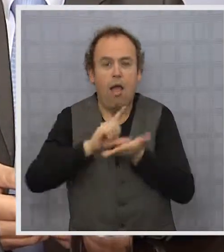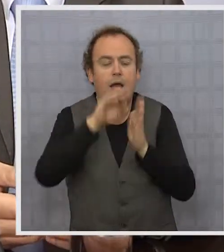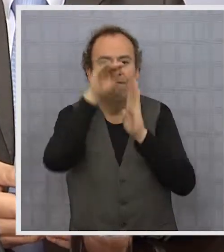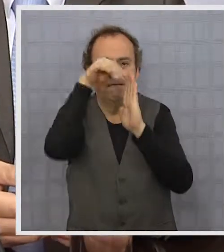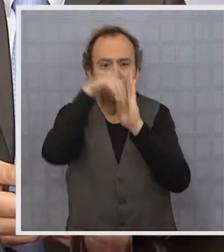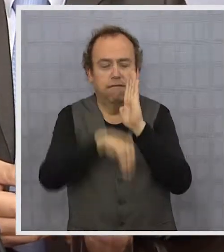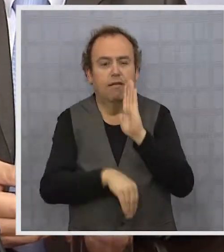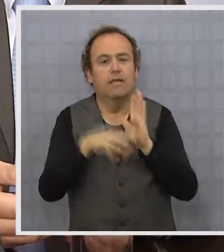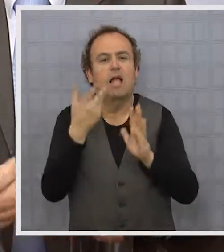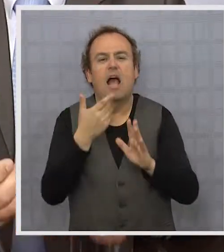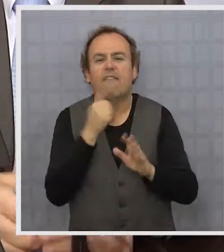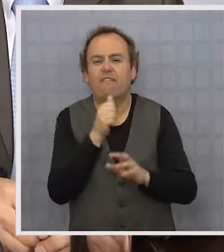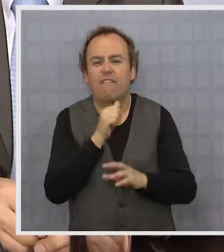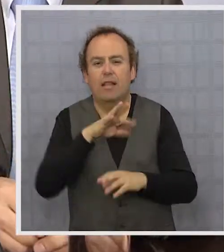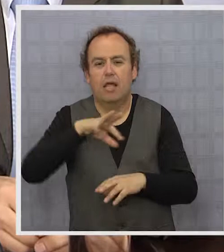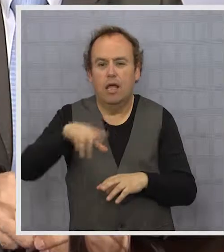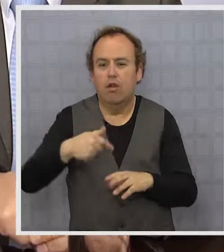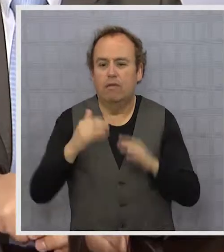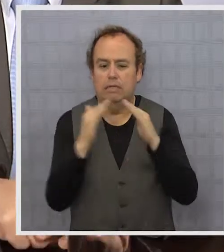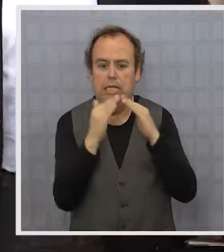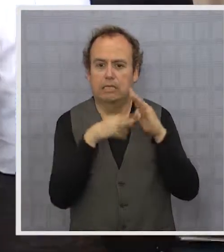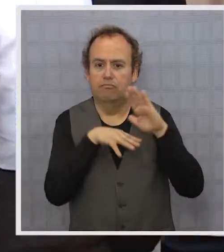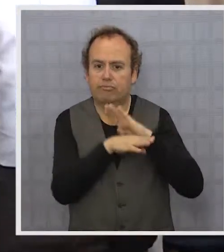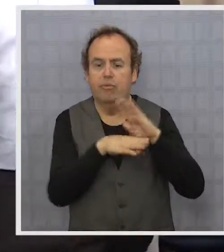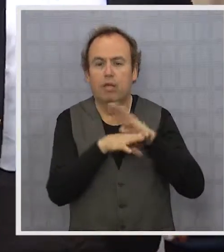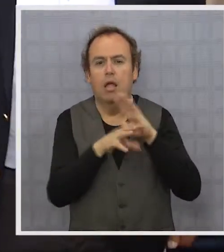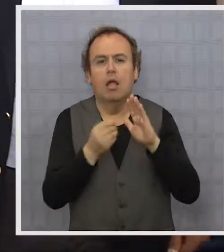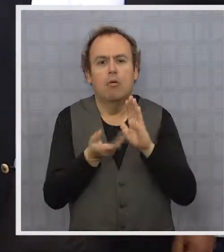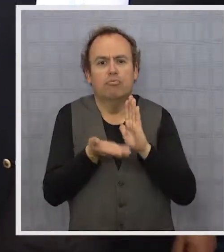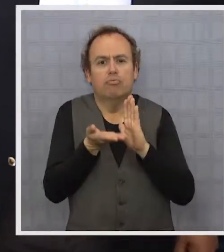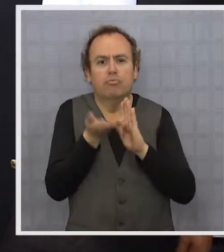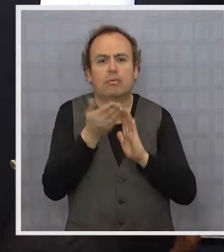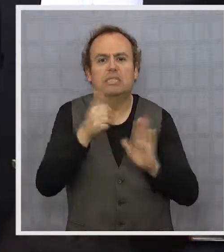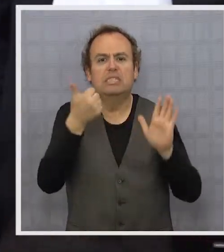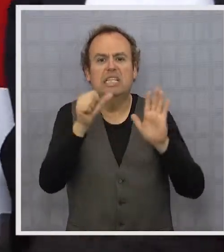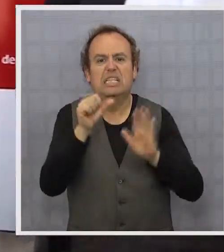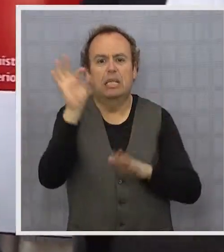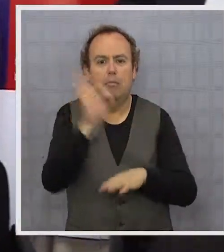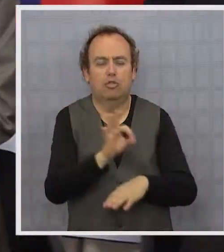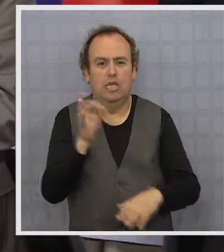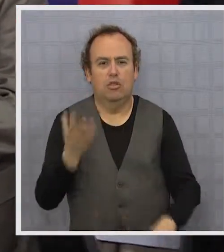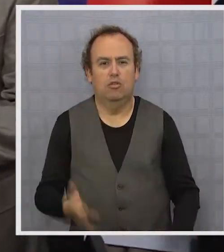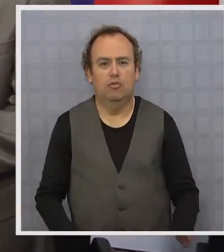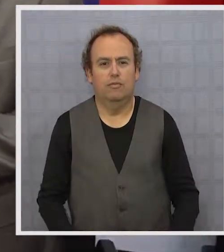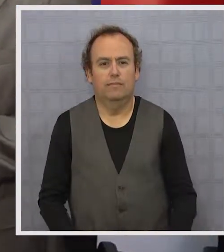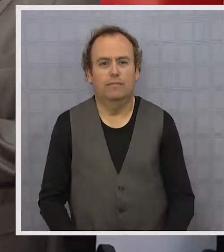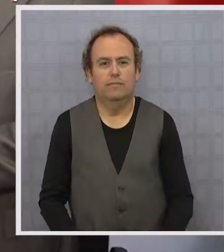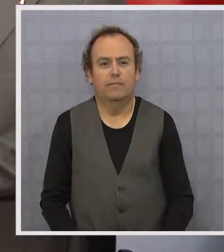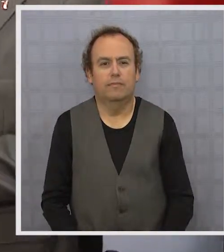aumento de la delincuencia de robo a la vivienda el cual va en un alza del 60 por ciento